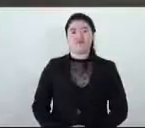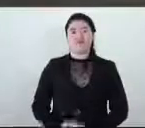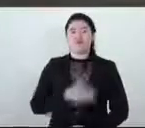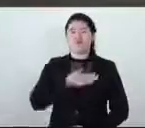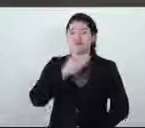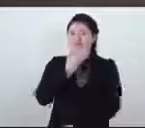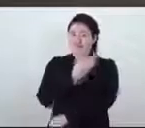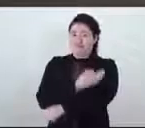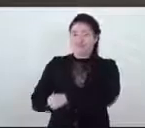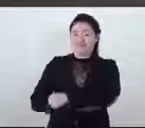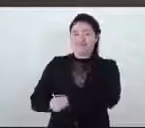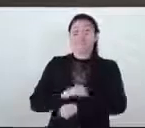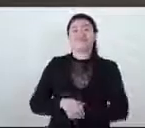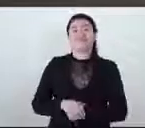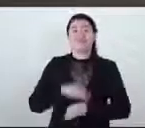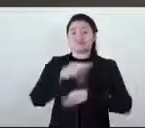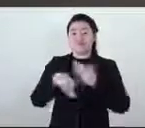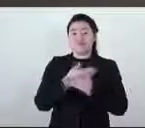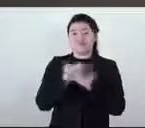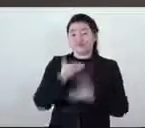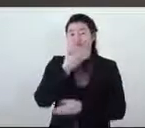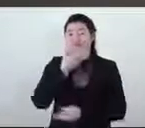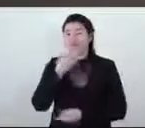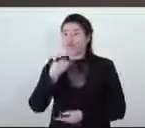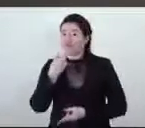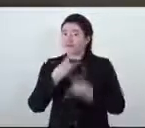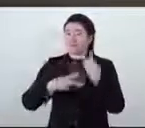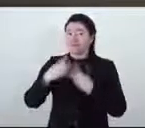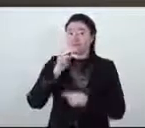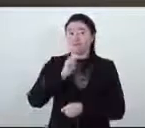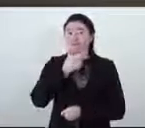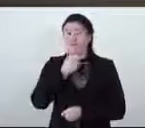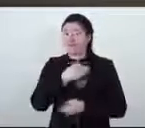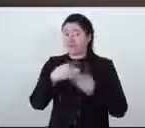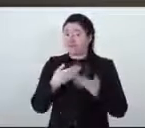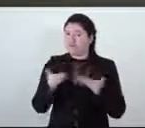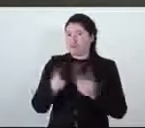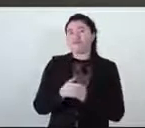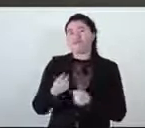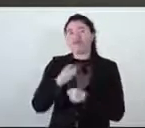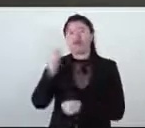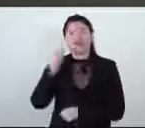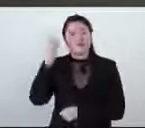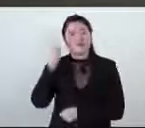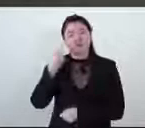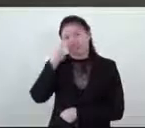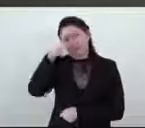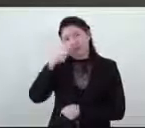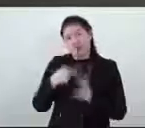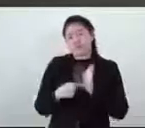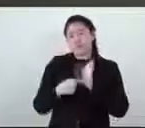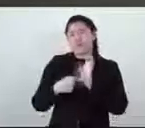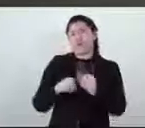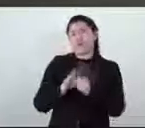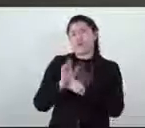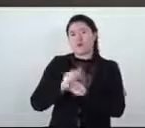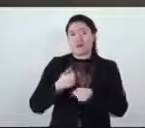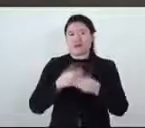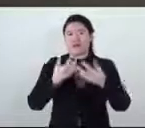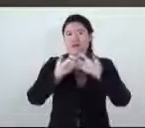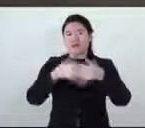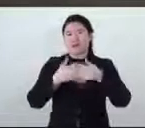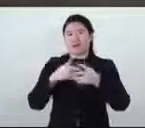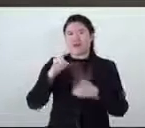Muy buenas tardes, sean todas y todos bienvenidos a la conferencia de prensa en la que se llevará a cabo la entrega por la empresa